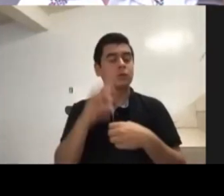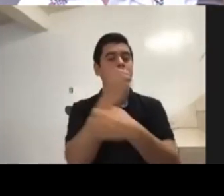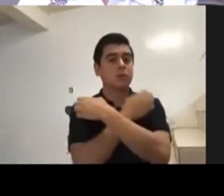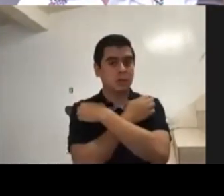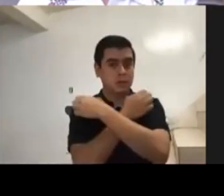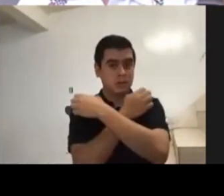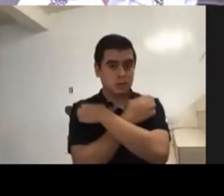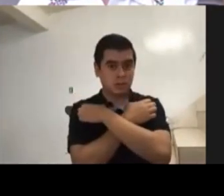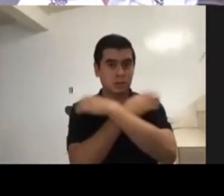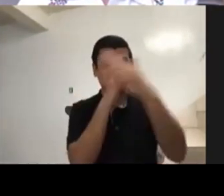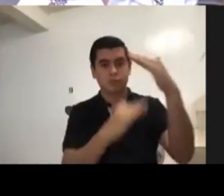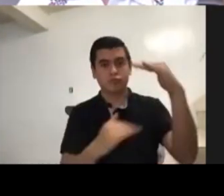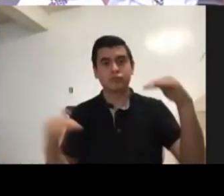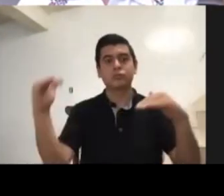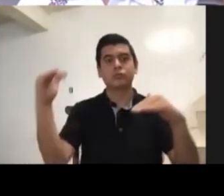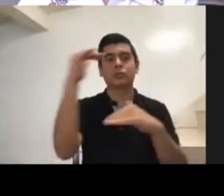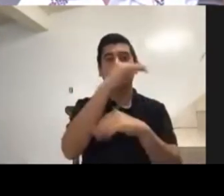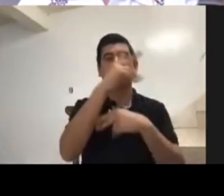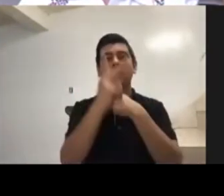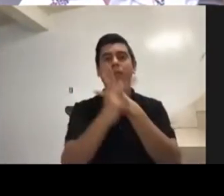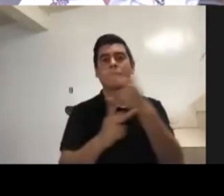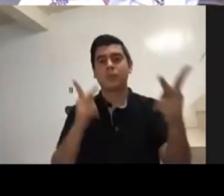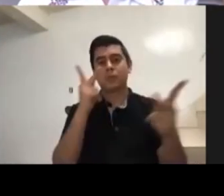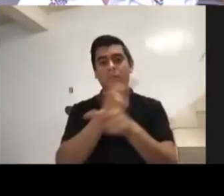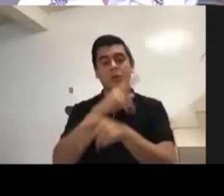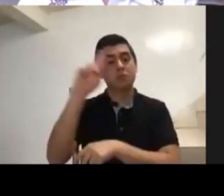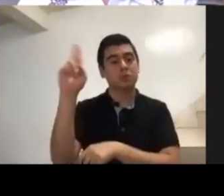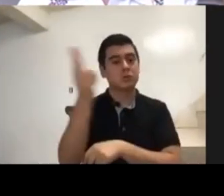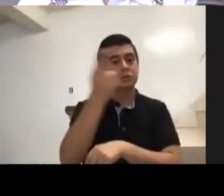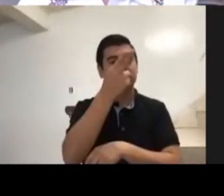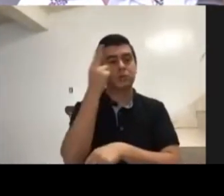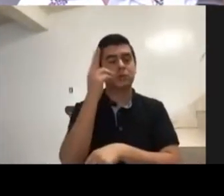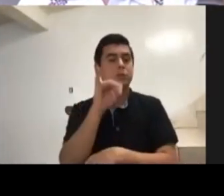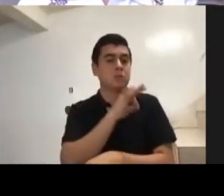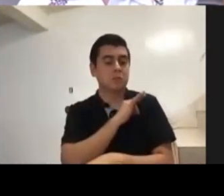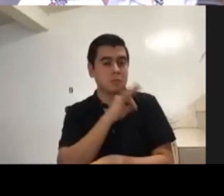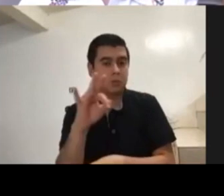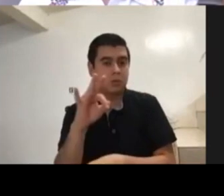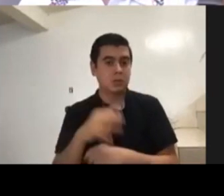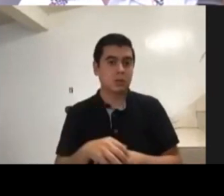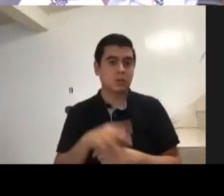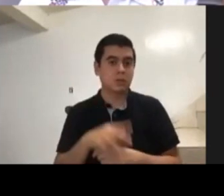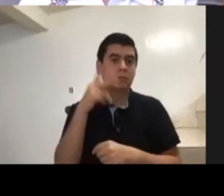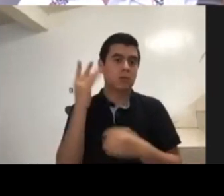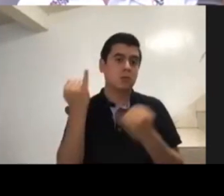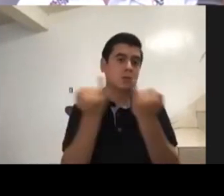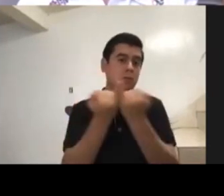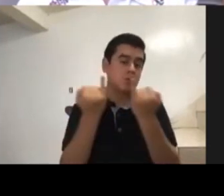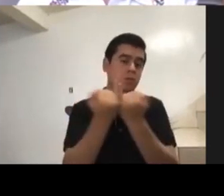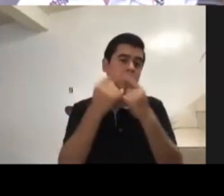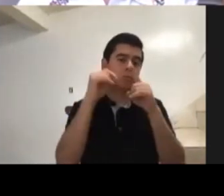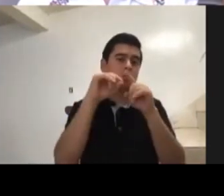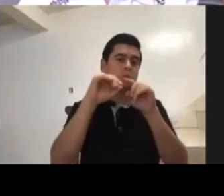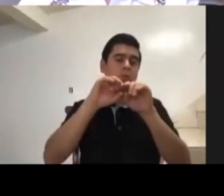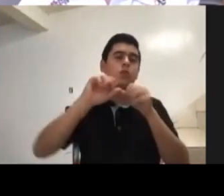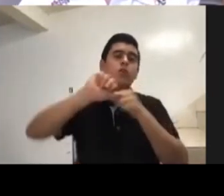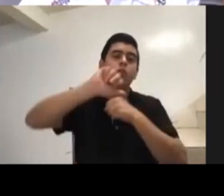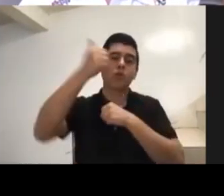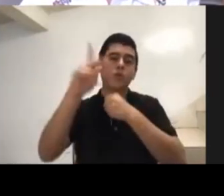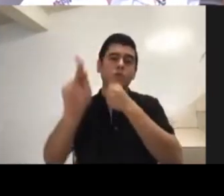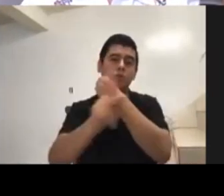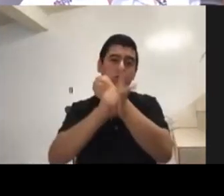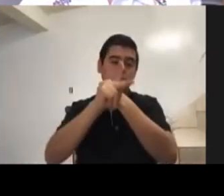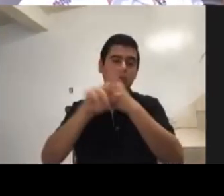Esto es normal en la mayor parte de los países del mundo, son 12 años de escolaridad y el